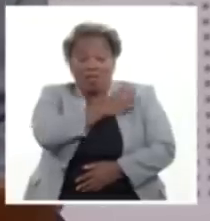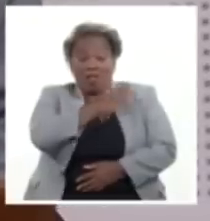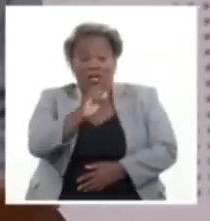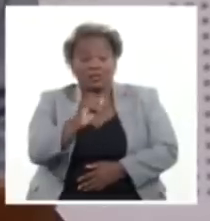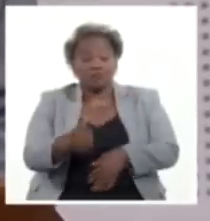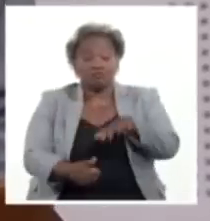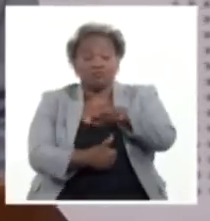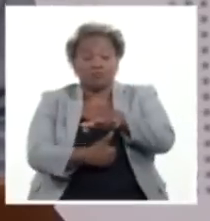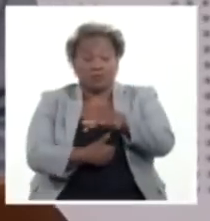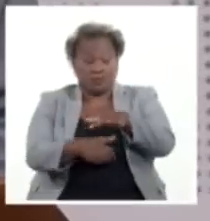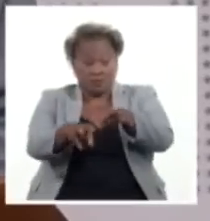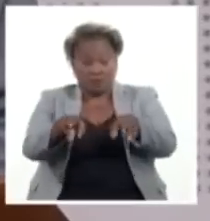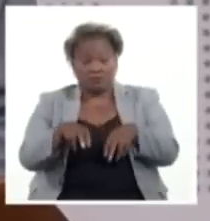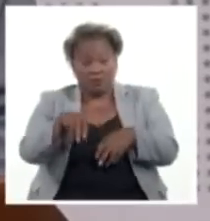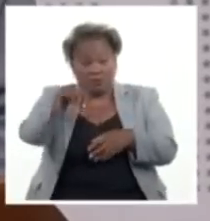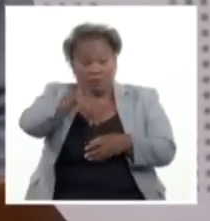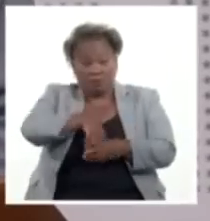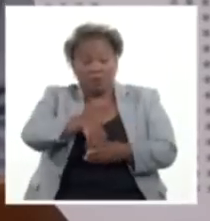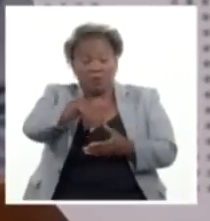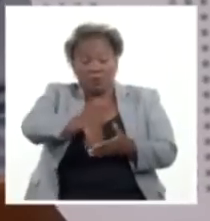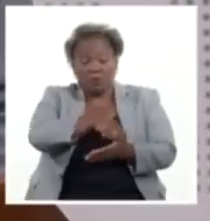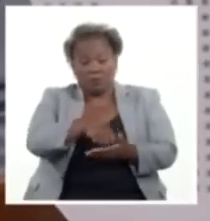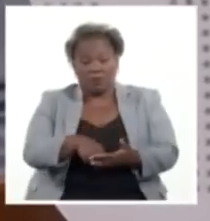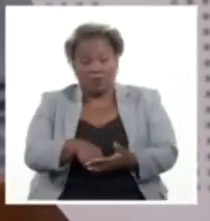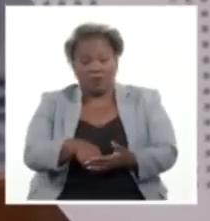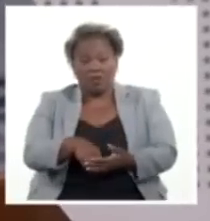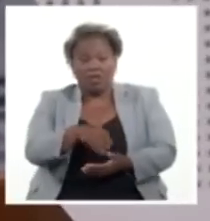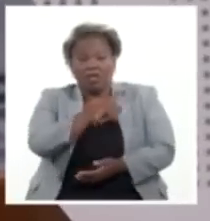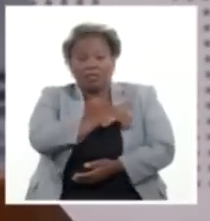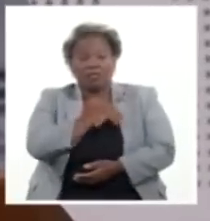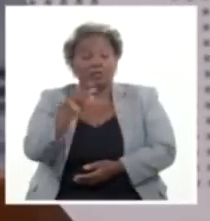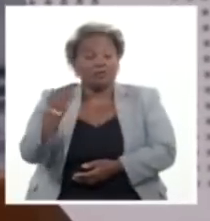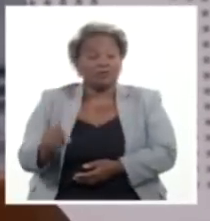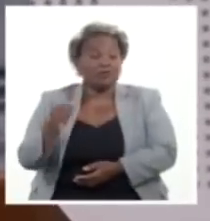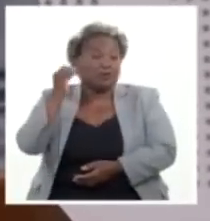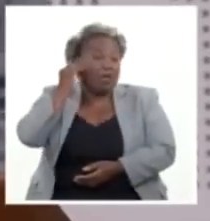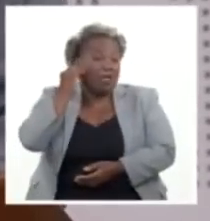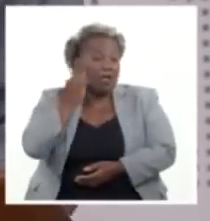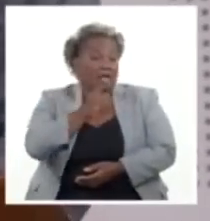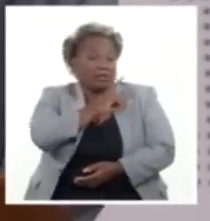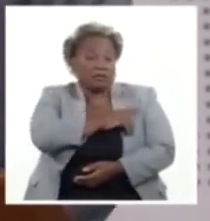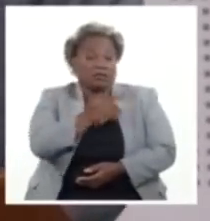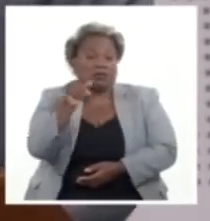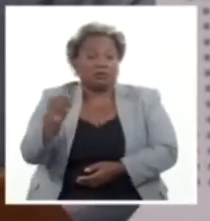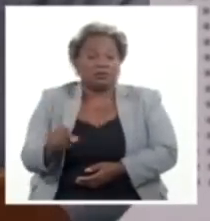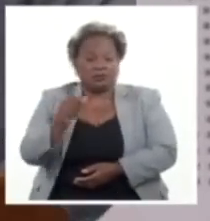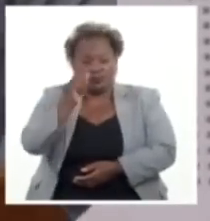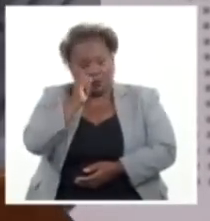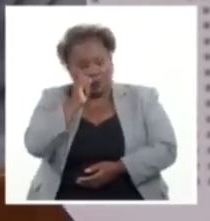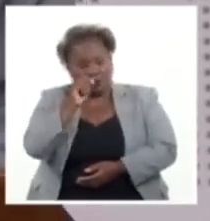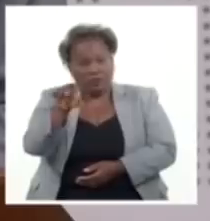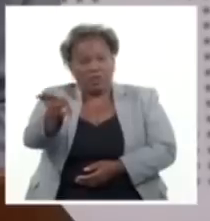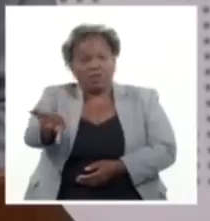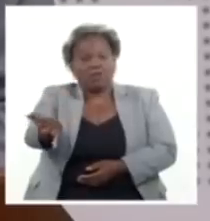Nacional del Poder Popular. Queridas diputadas y queridos diputados,